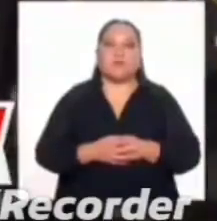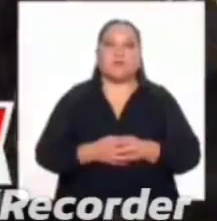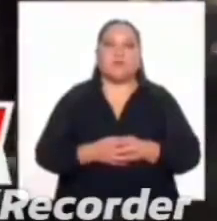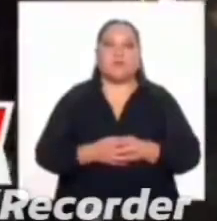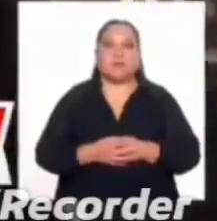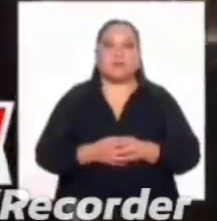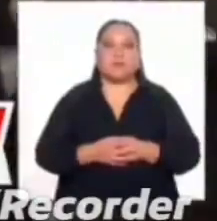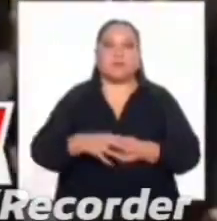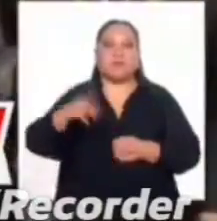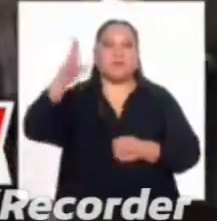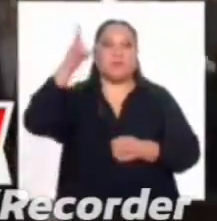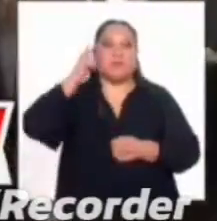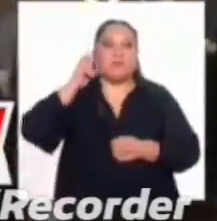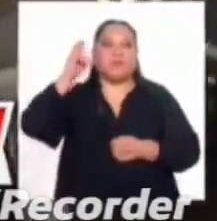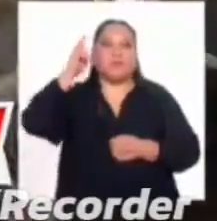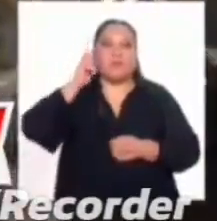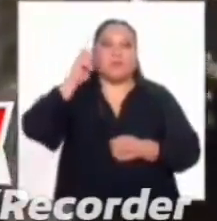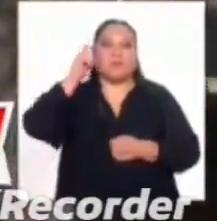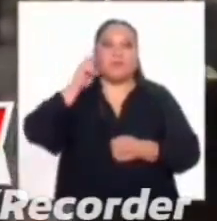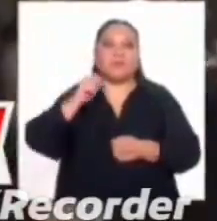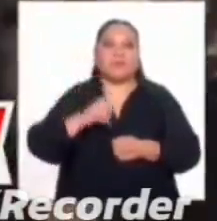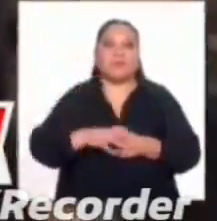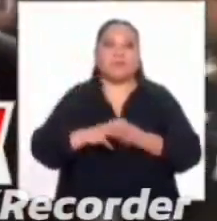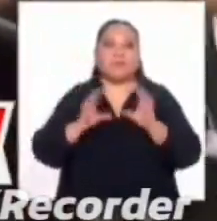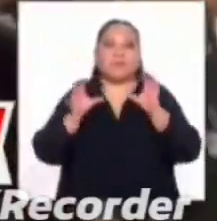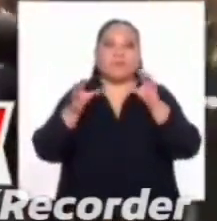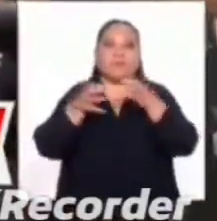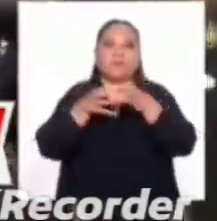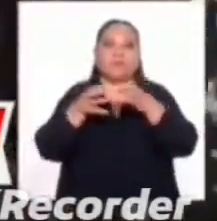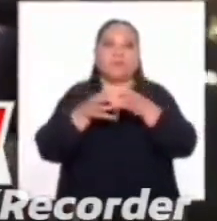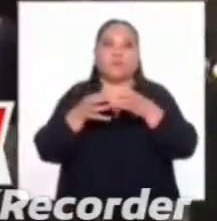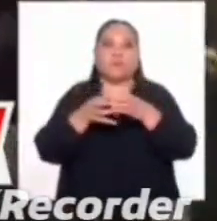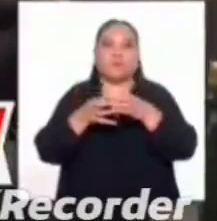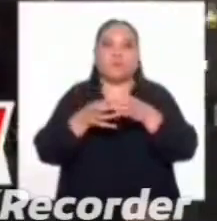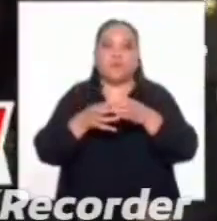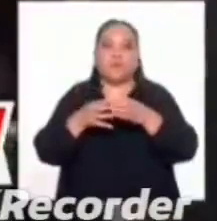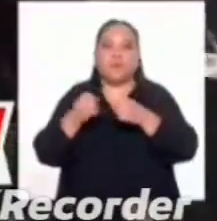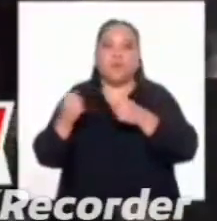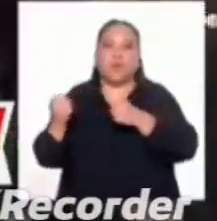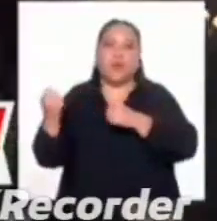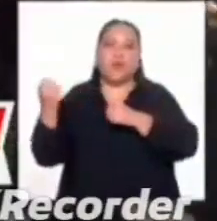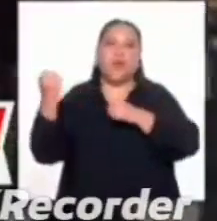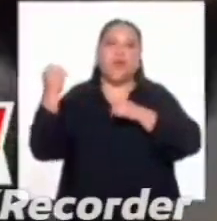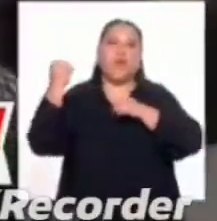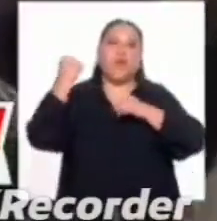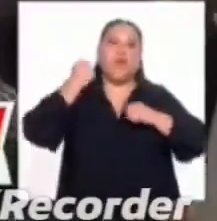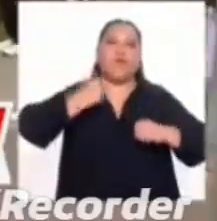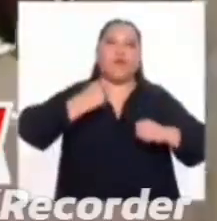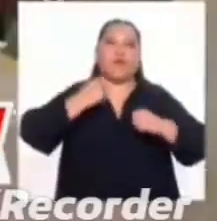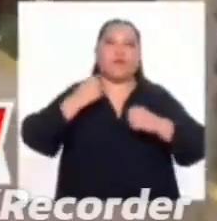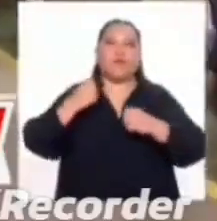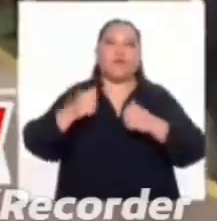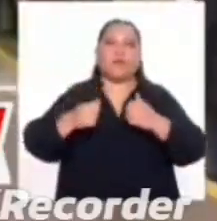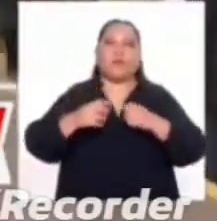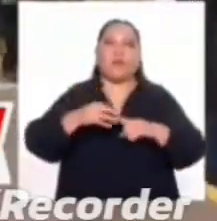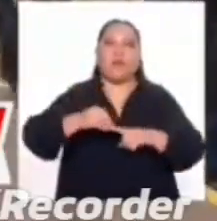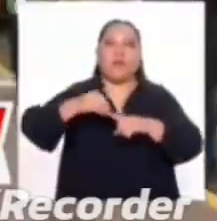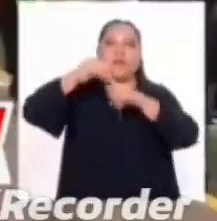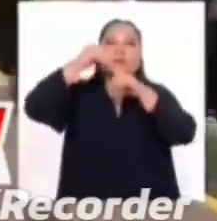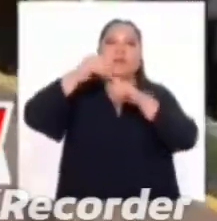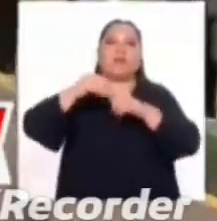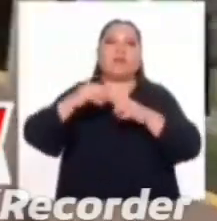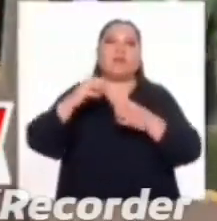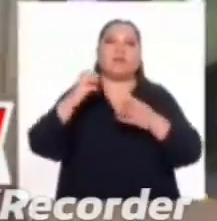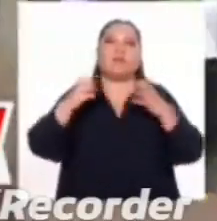Ahí escuchábamos el grito de los comandos de las Fuerzas Especiales del Ejército Peruano.